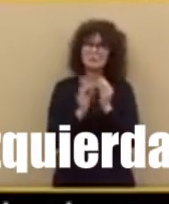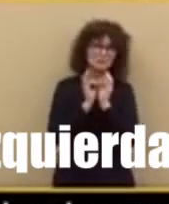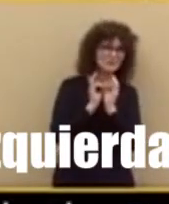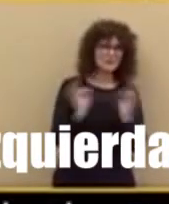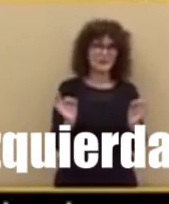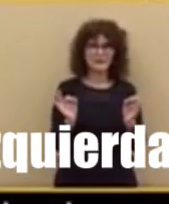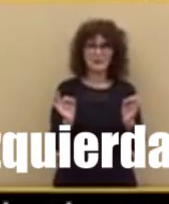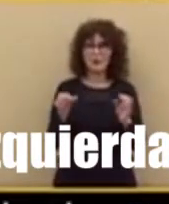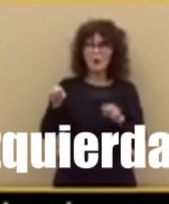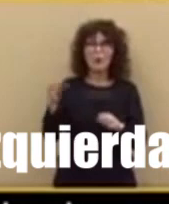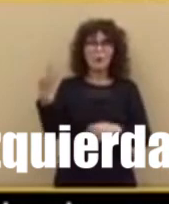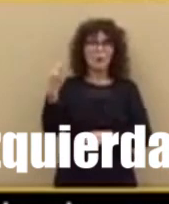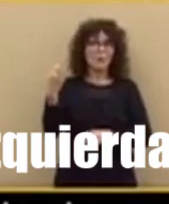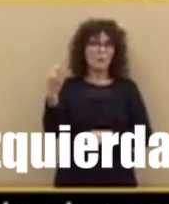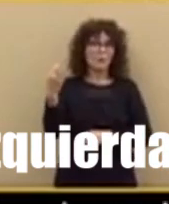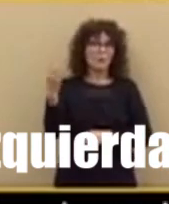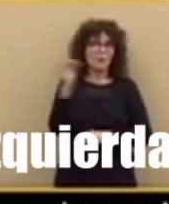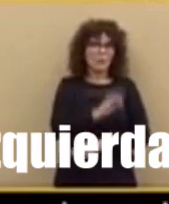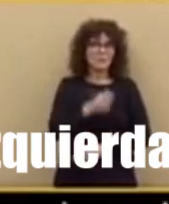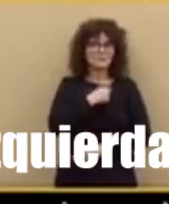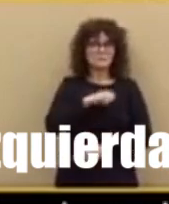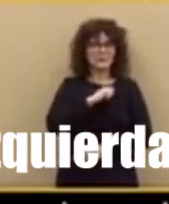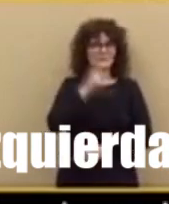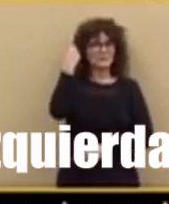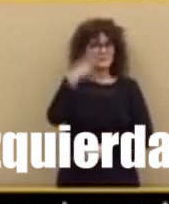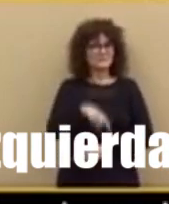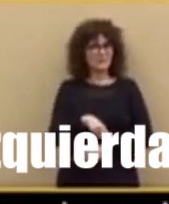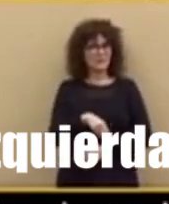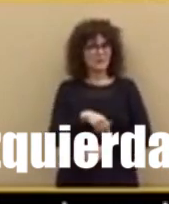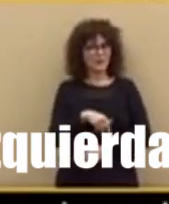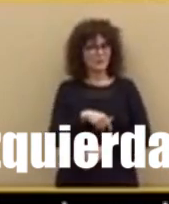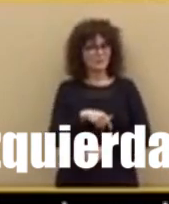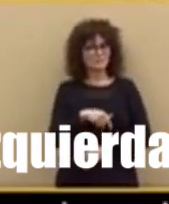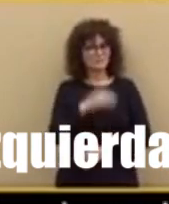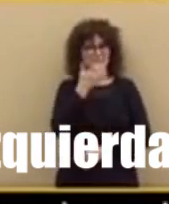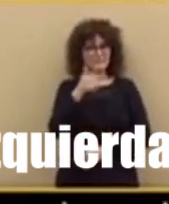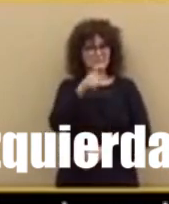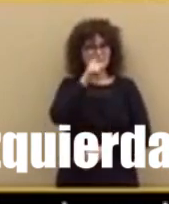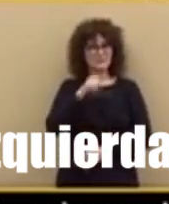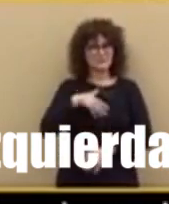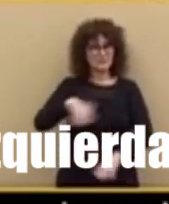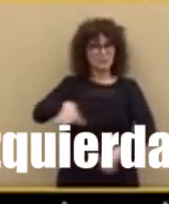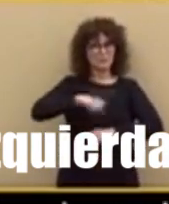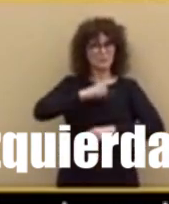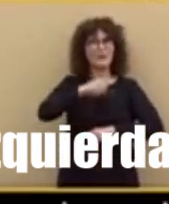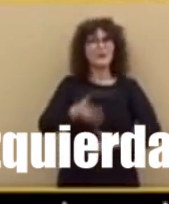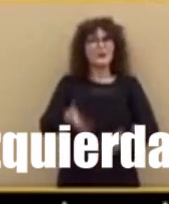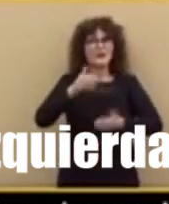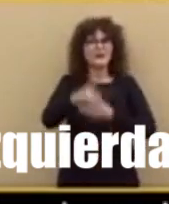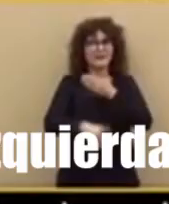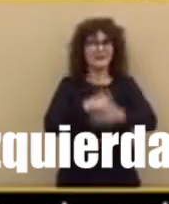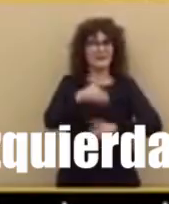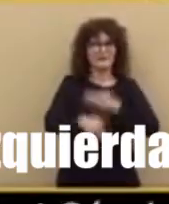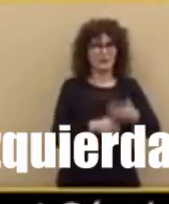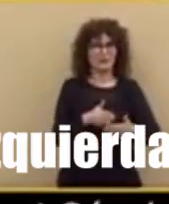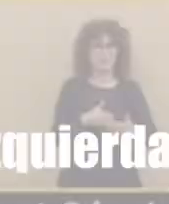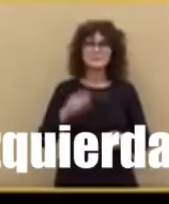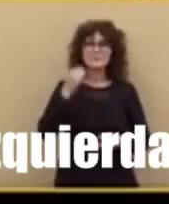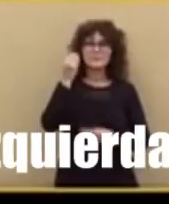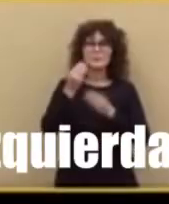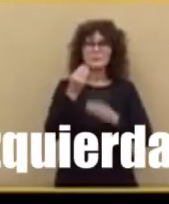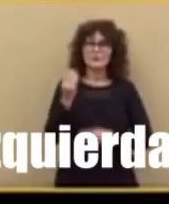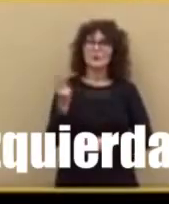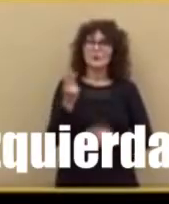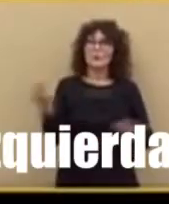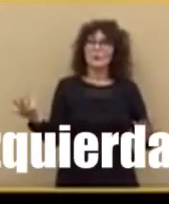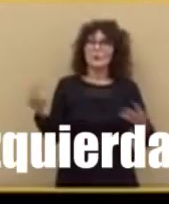enteraba de nada cuando toda España sabía lo que nos esperaba si Sánchez ganaba las elecciones, o usted se enteraba, como todos, pero le dio igual.